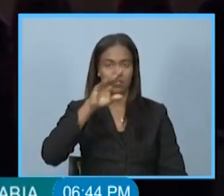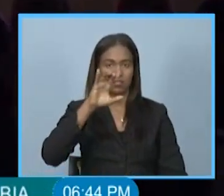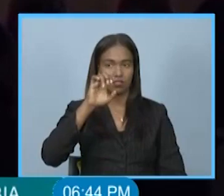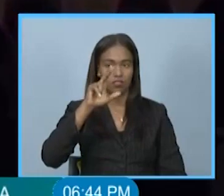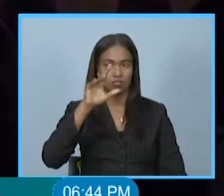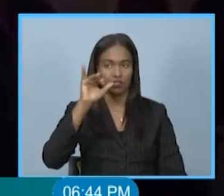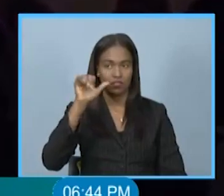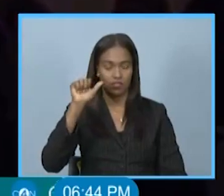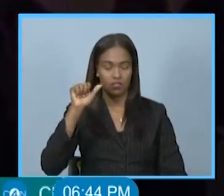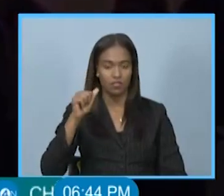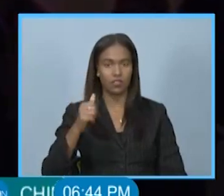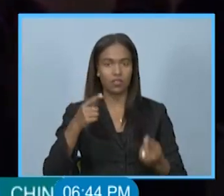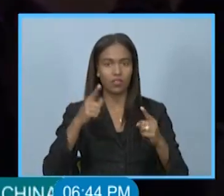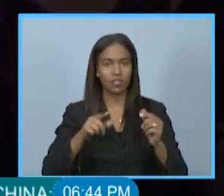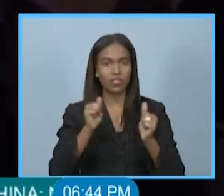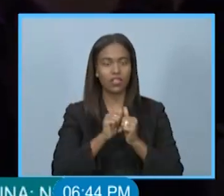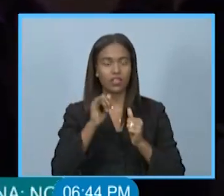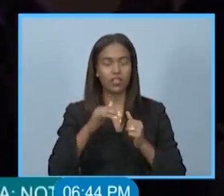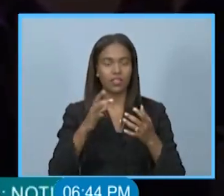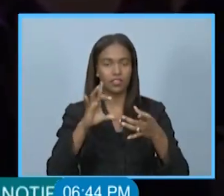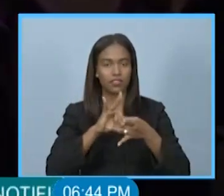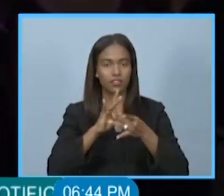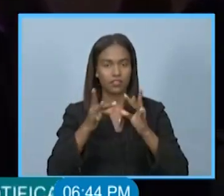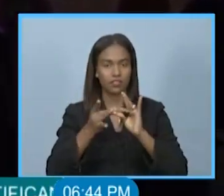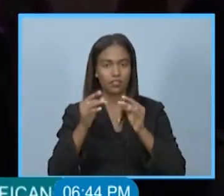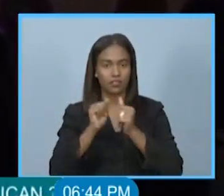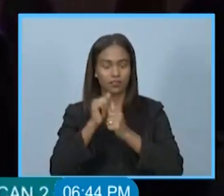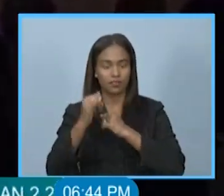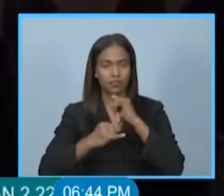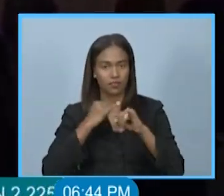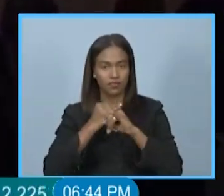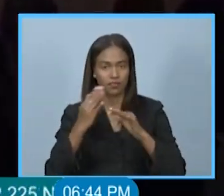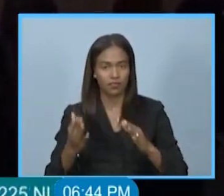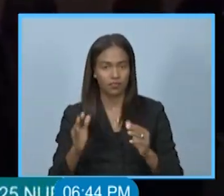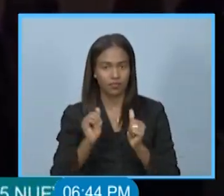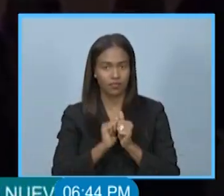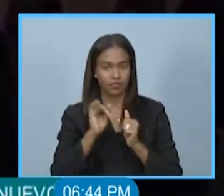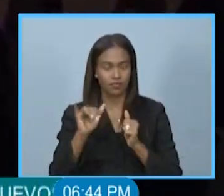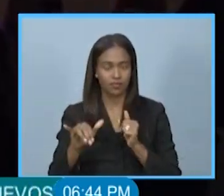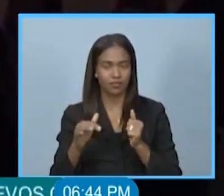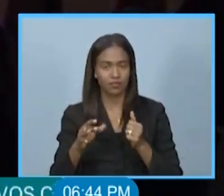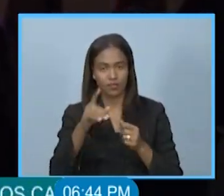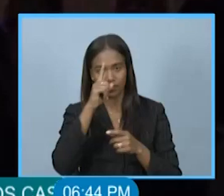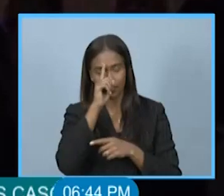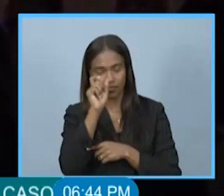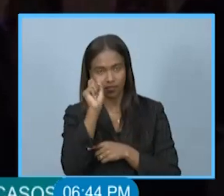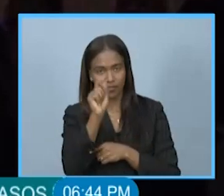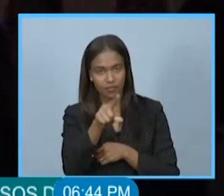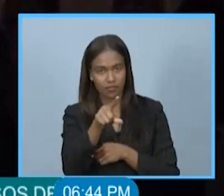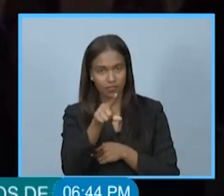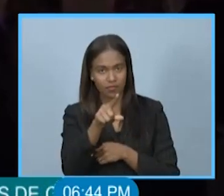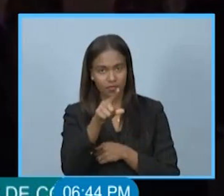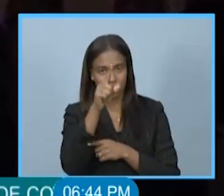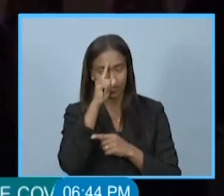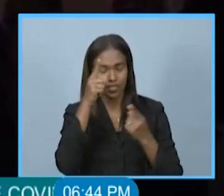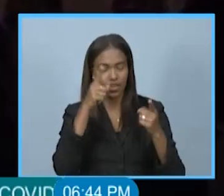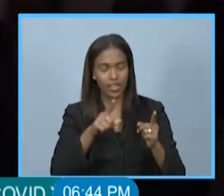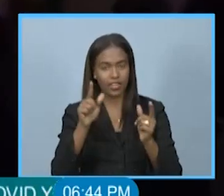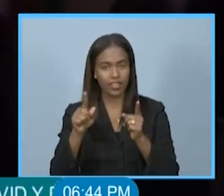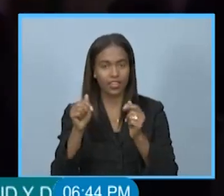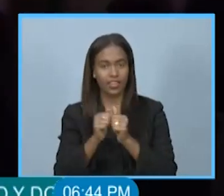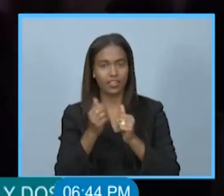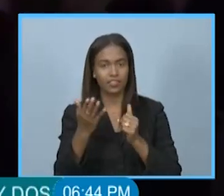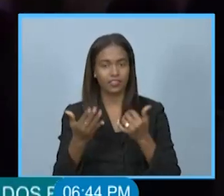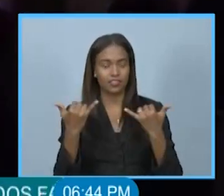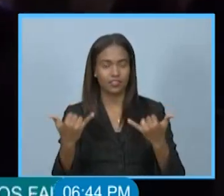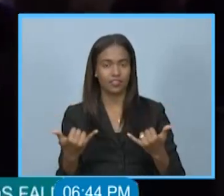y experta en relaciones internacionales vamos a conectar con ella y a preguntarle un poquito de lo que está sucediendo